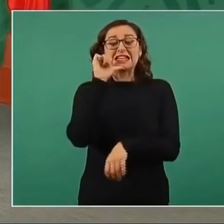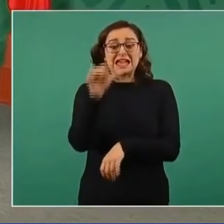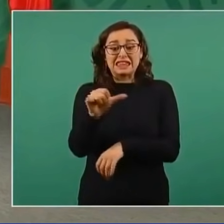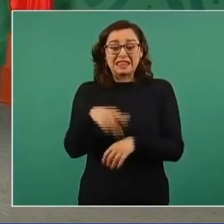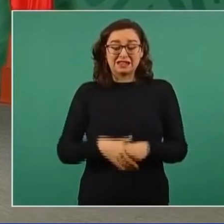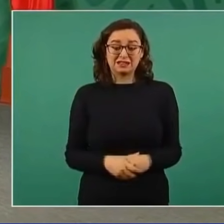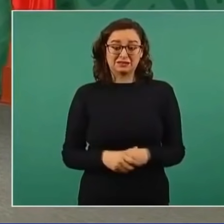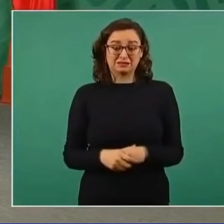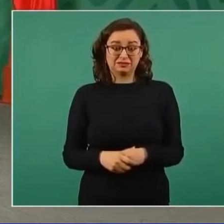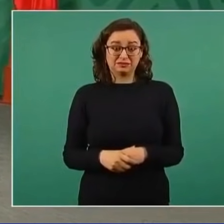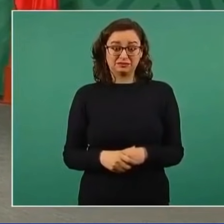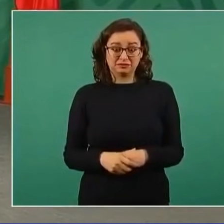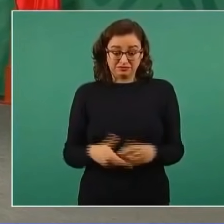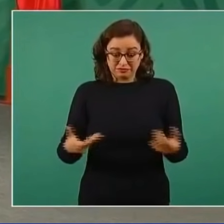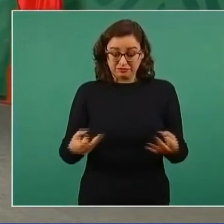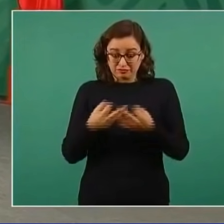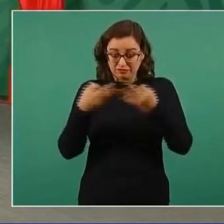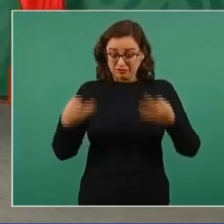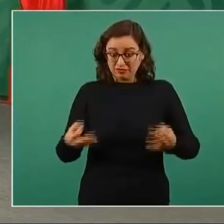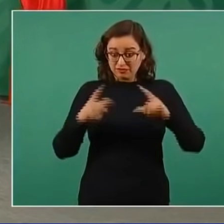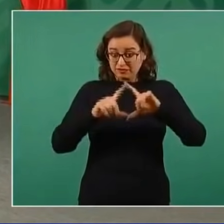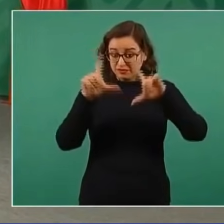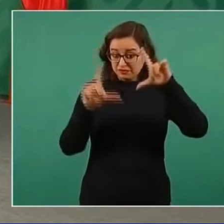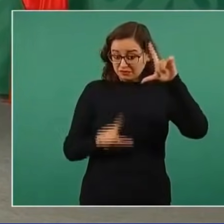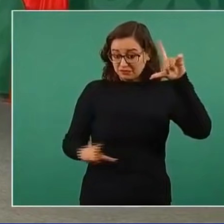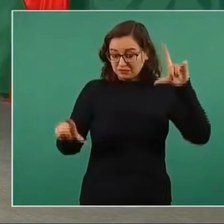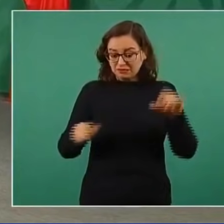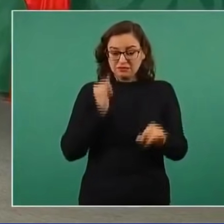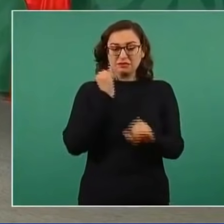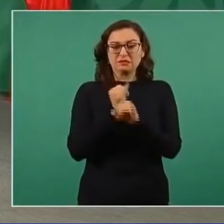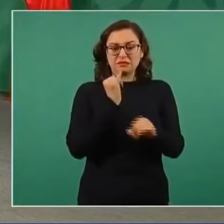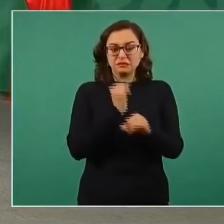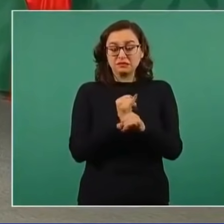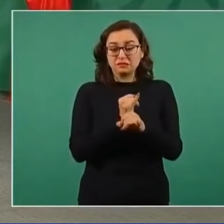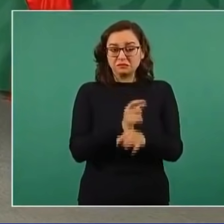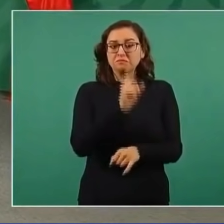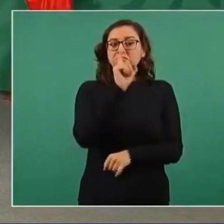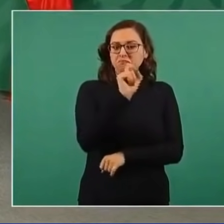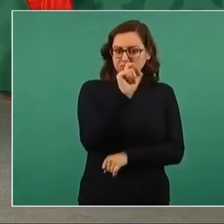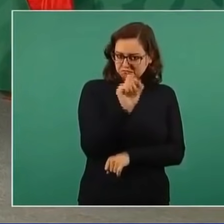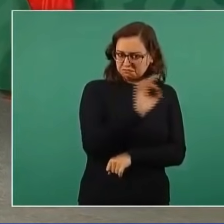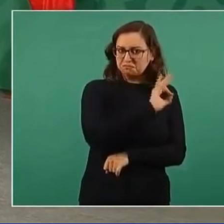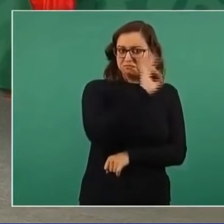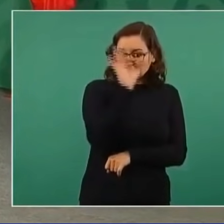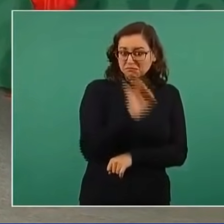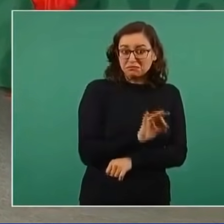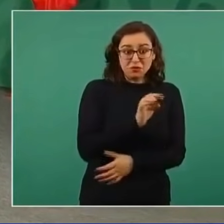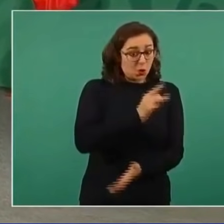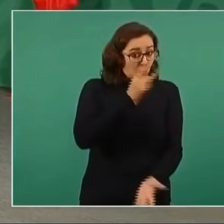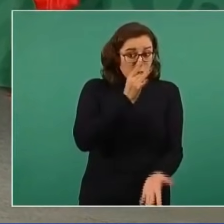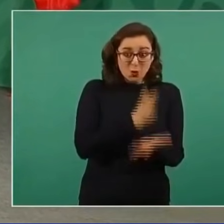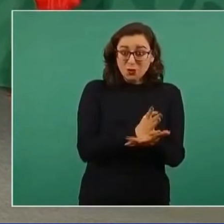hay Internet en el 20% del territorio nacional.